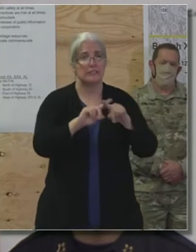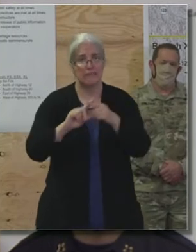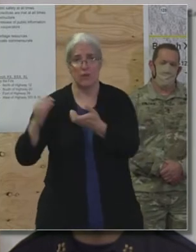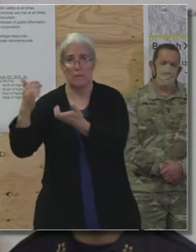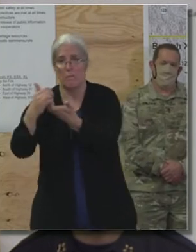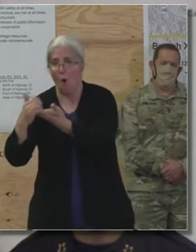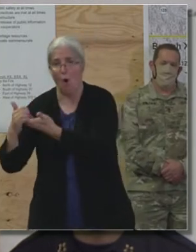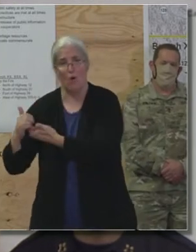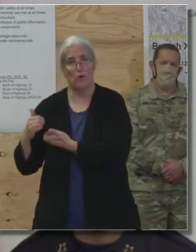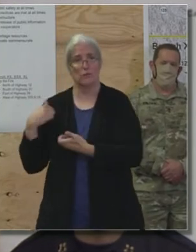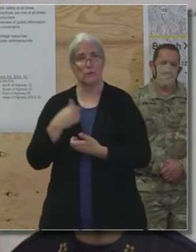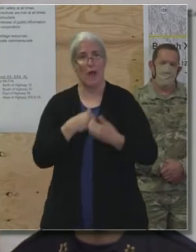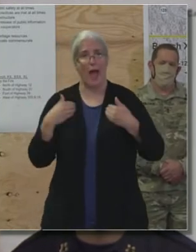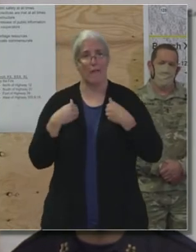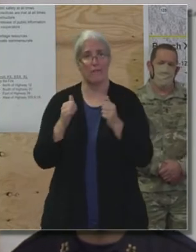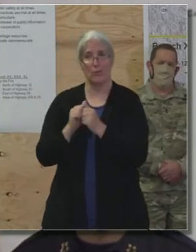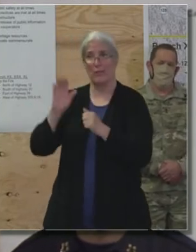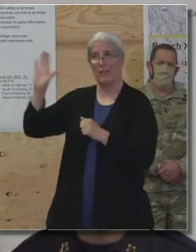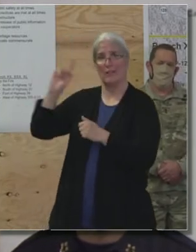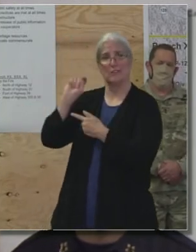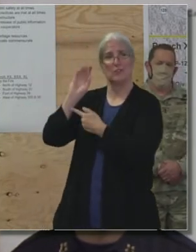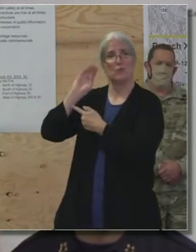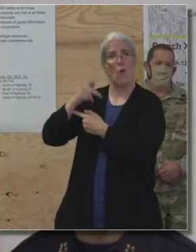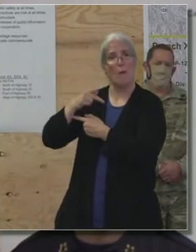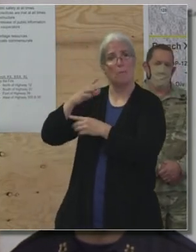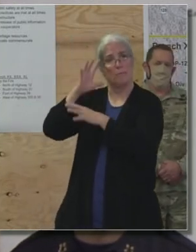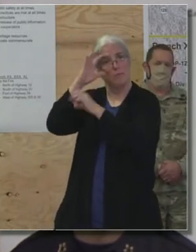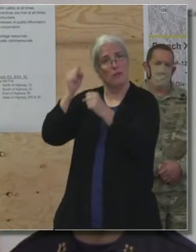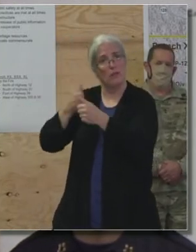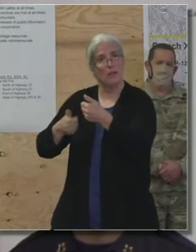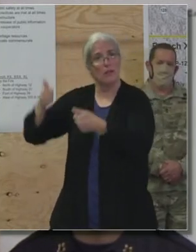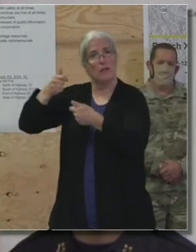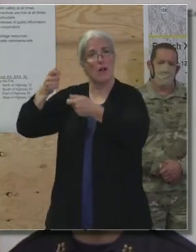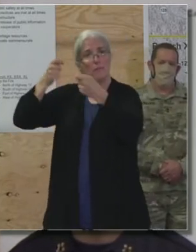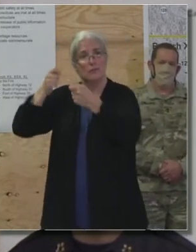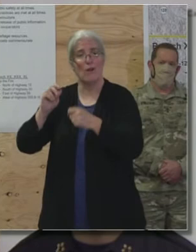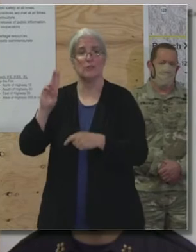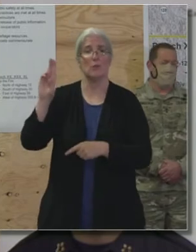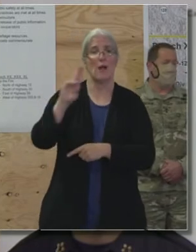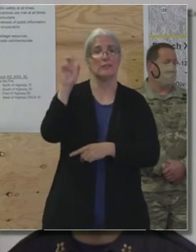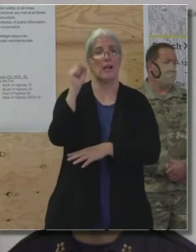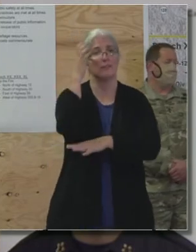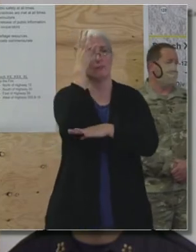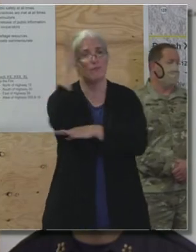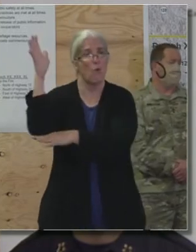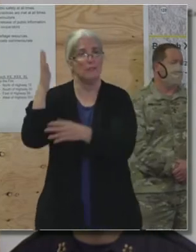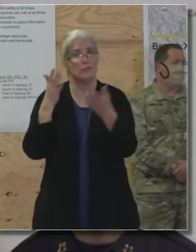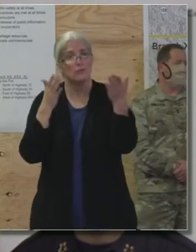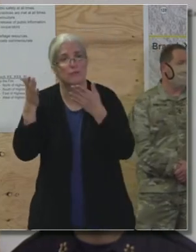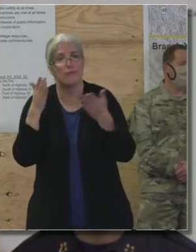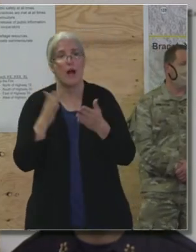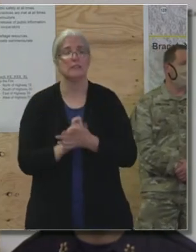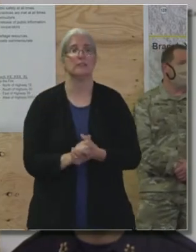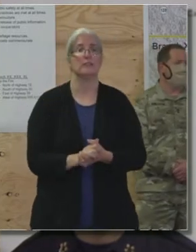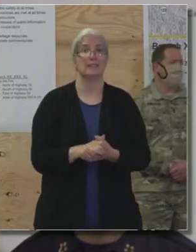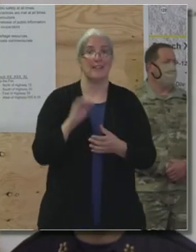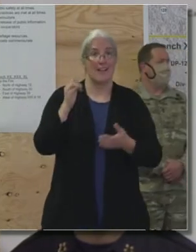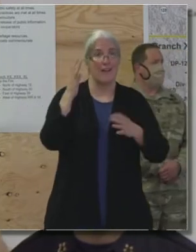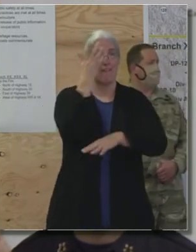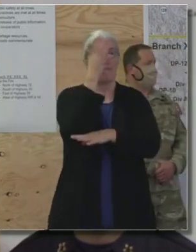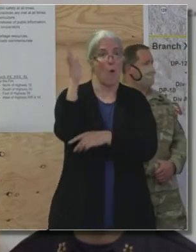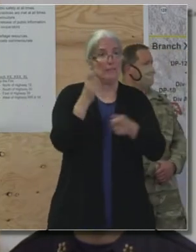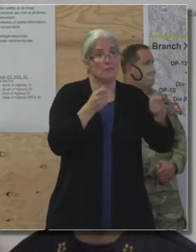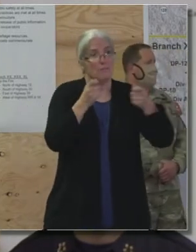gracias a la administración de él los servicios de administración de bosques y esto lo digo con mucha franqueza